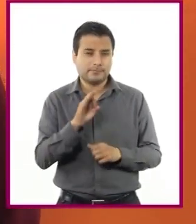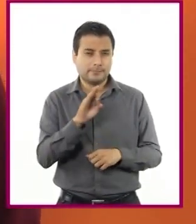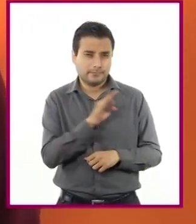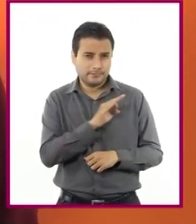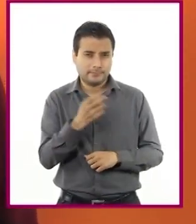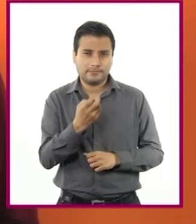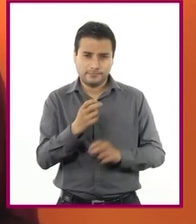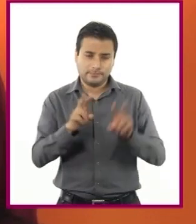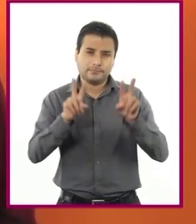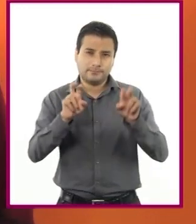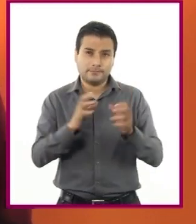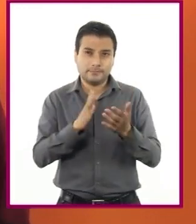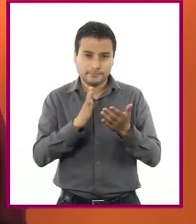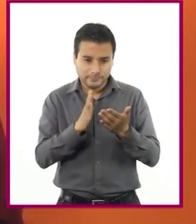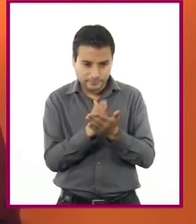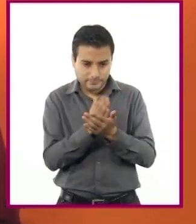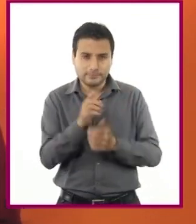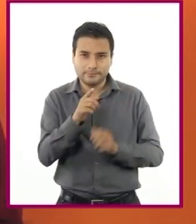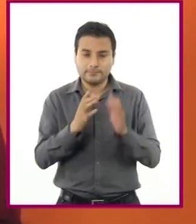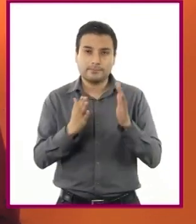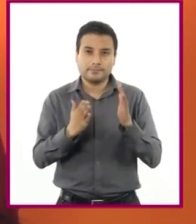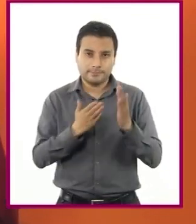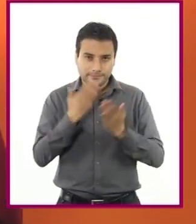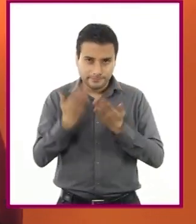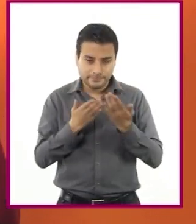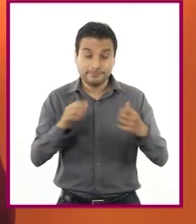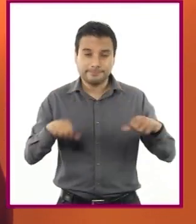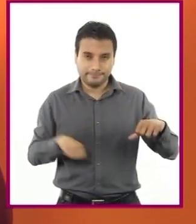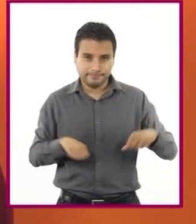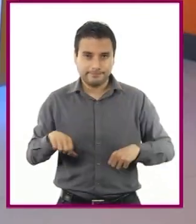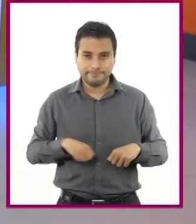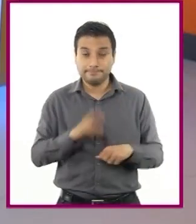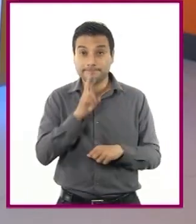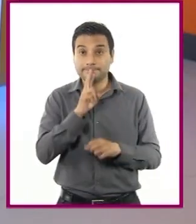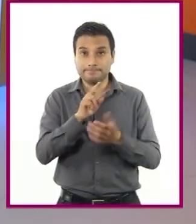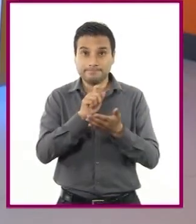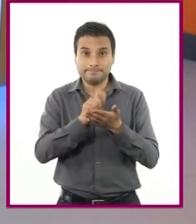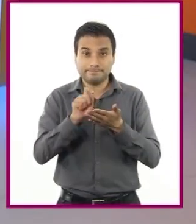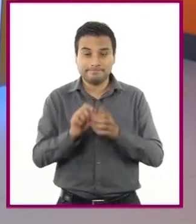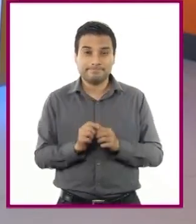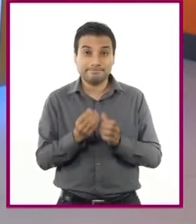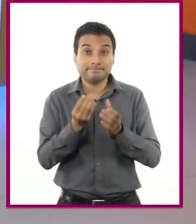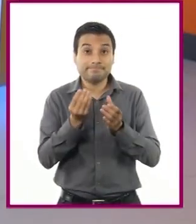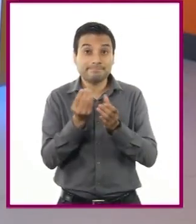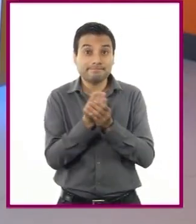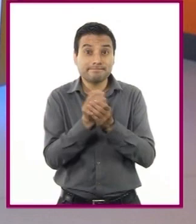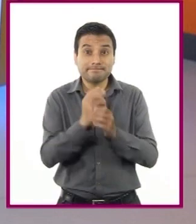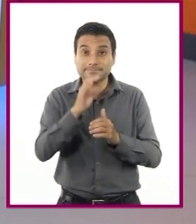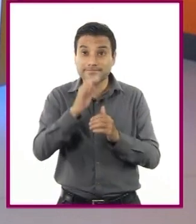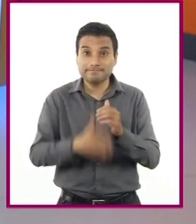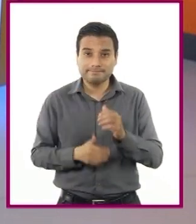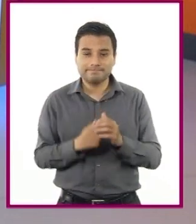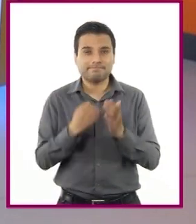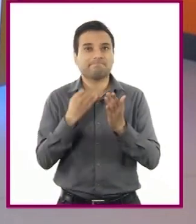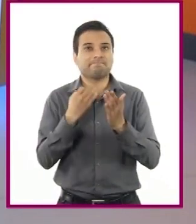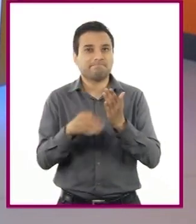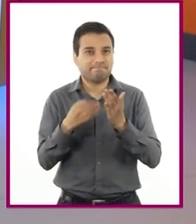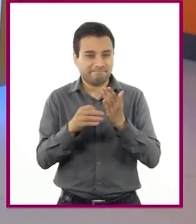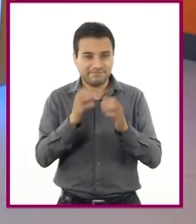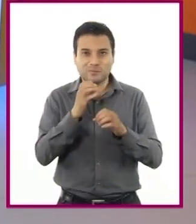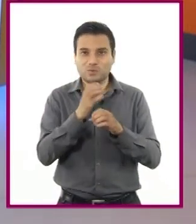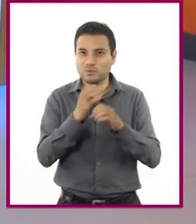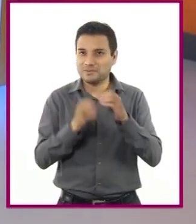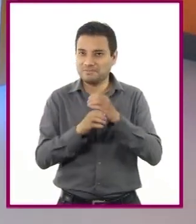tema. Estudien el contenido y resuelvan los problemas que encuentren. Por hoy hemos terminado, pero aún nos queda mucho